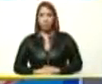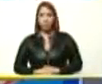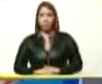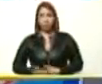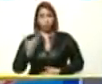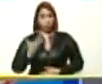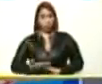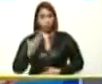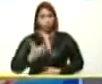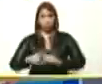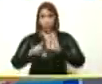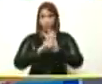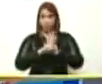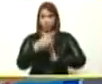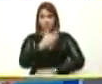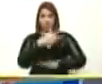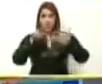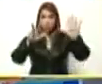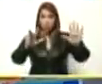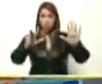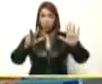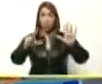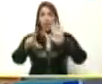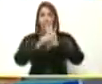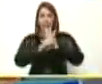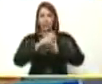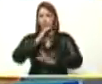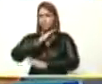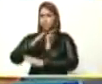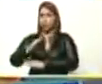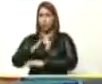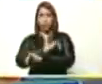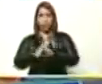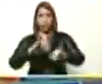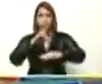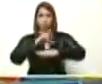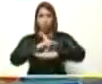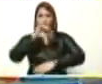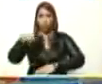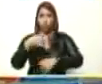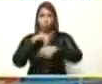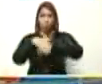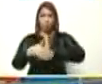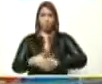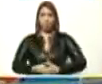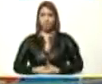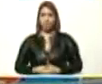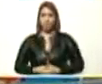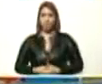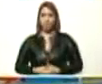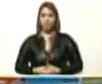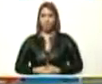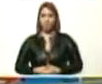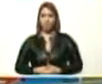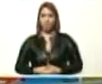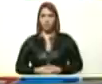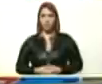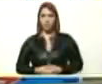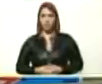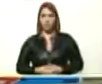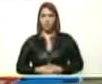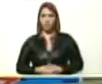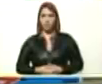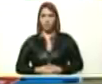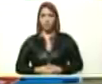importantes leyes, 38 leyes, sancionadas, ya el doctor, Jorge Rodríguez Gómez, nos